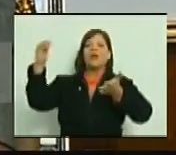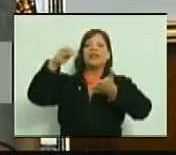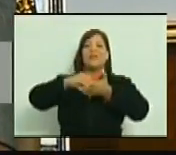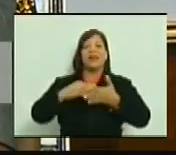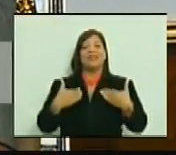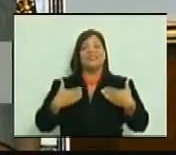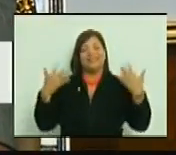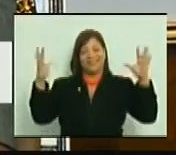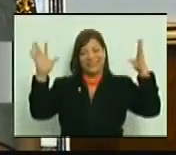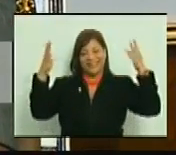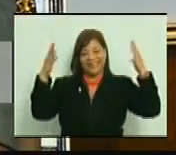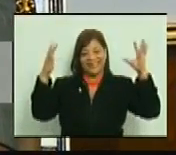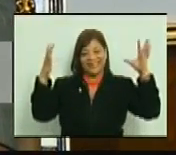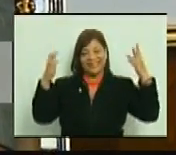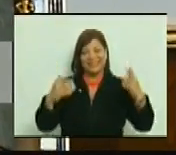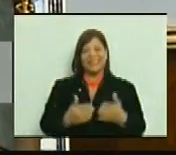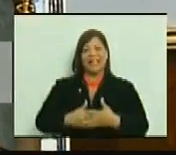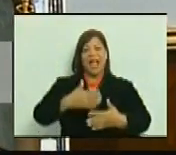Quiero